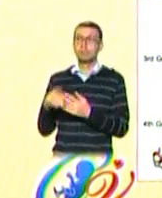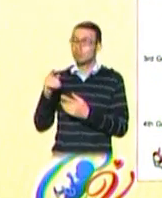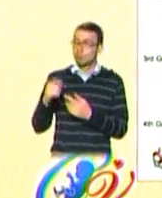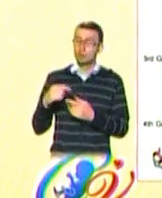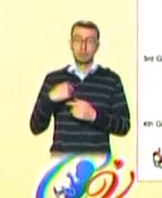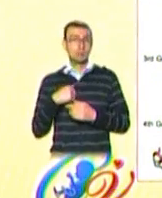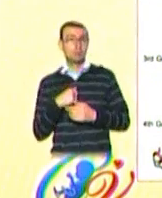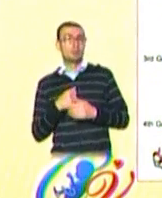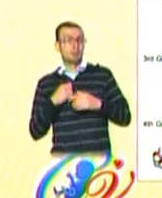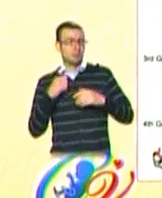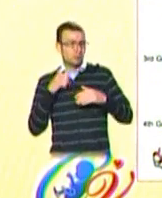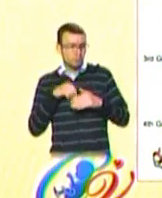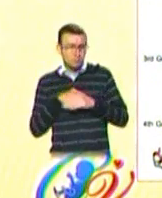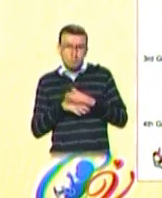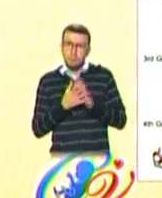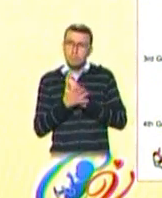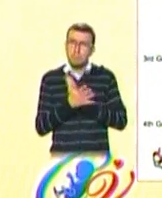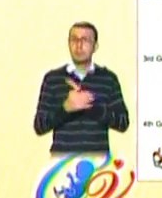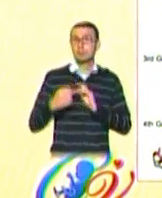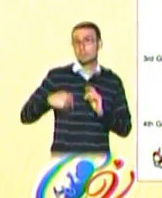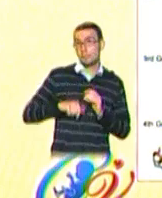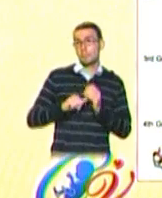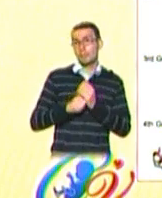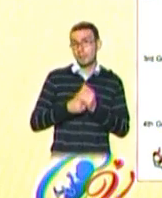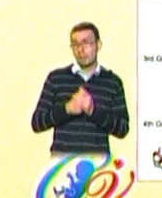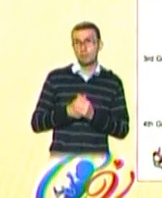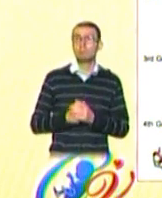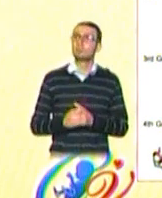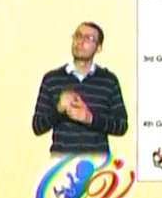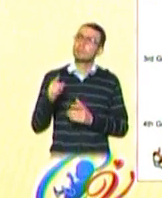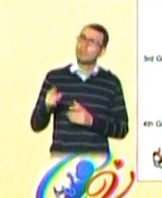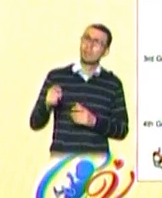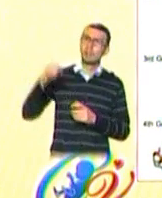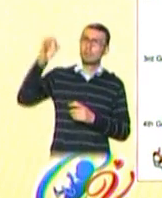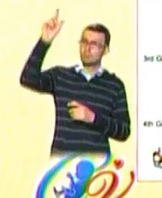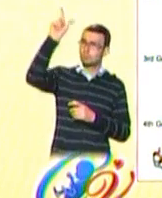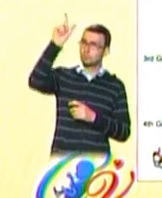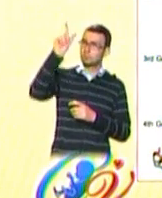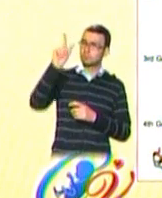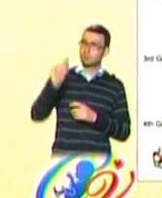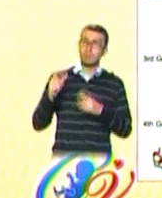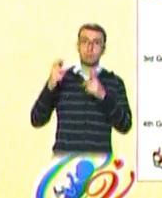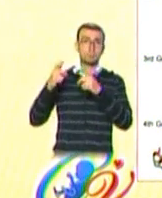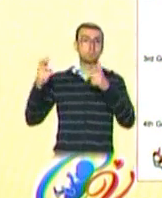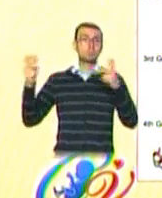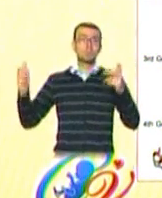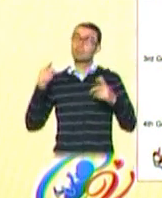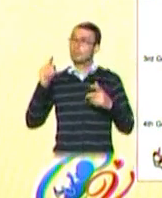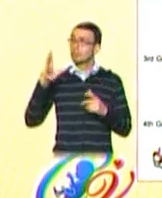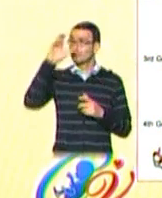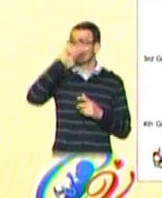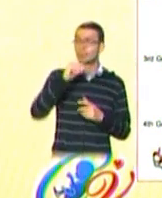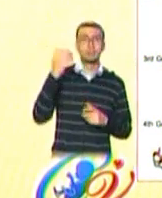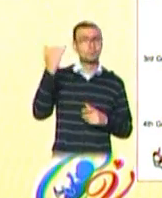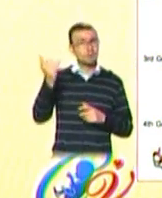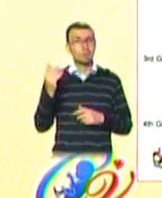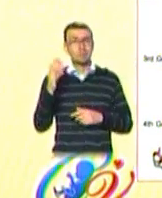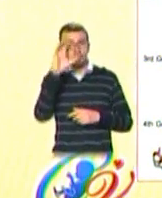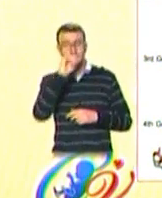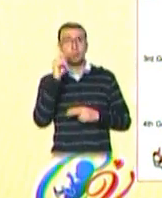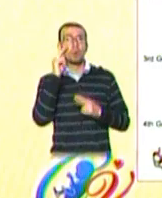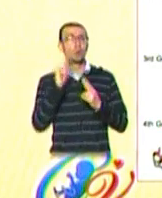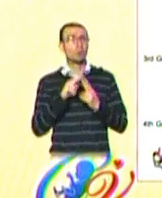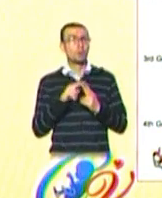células. Entonces, aquí está lo de la bomba, que ustedes las imágenes las recordarán cómo se propagó y todo lo que pasó